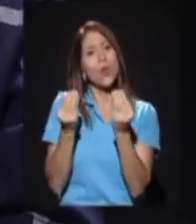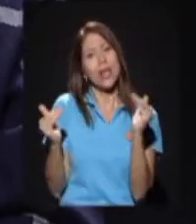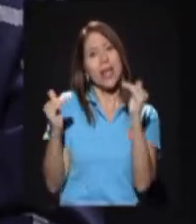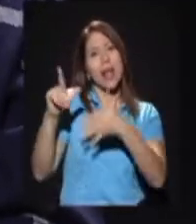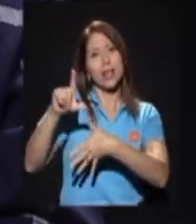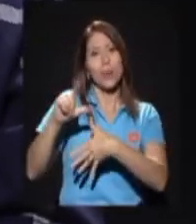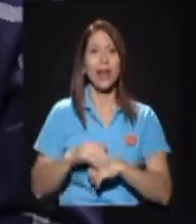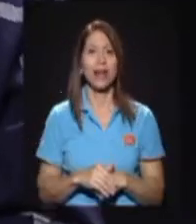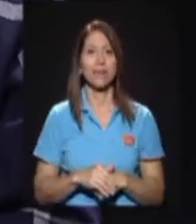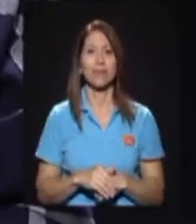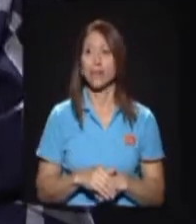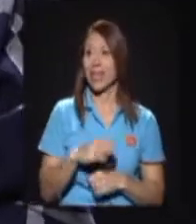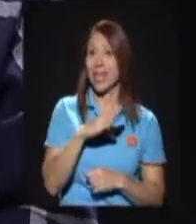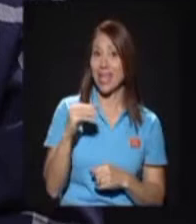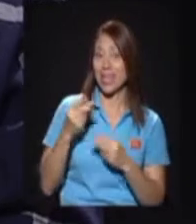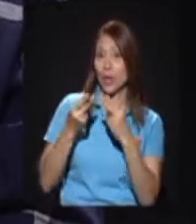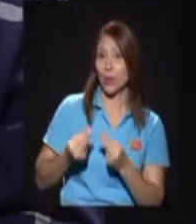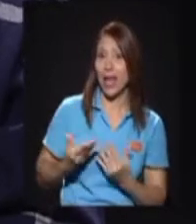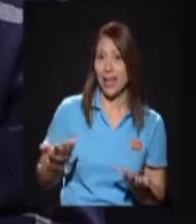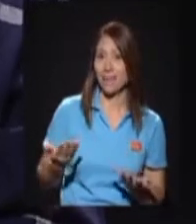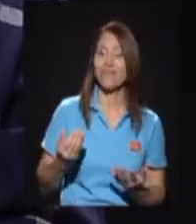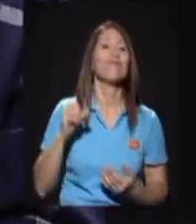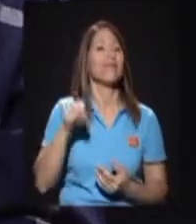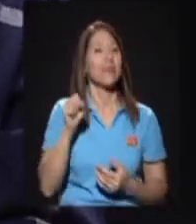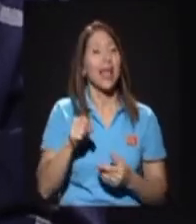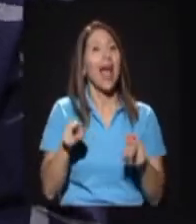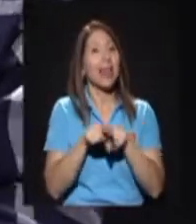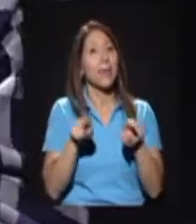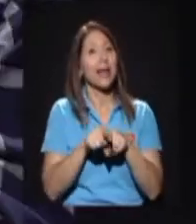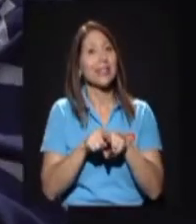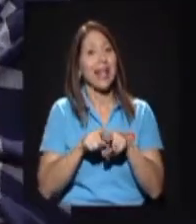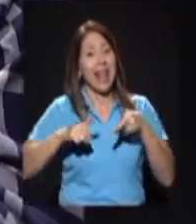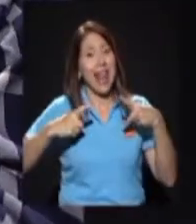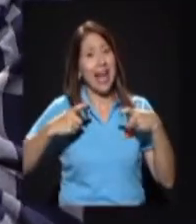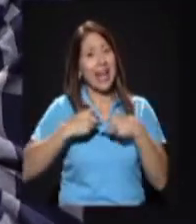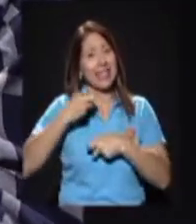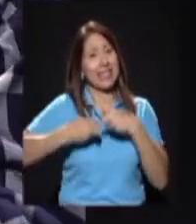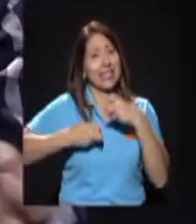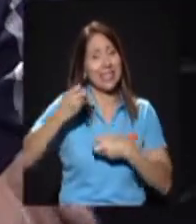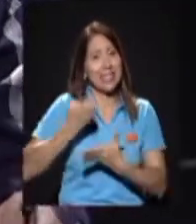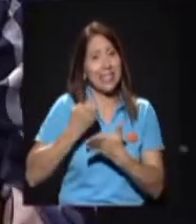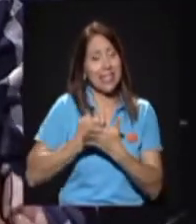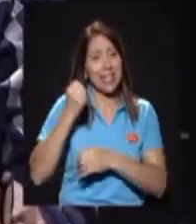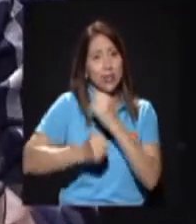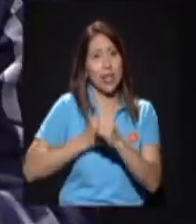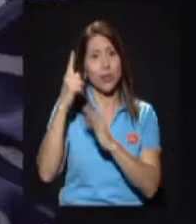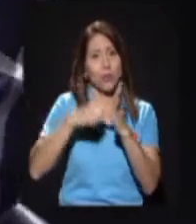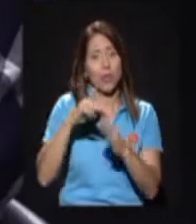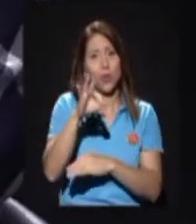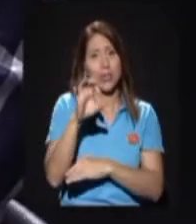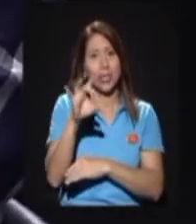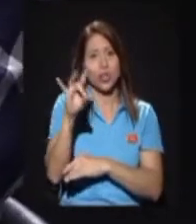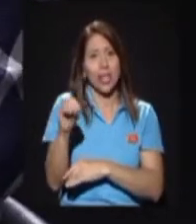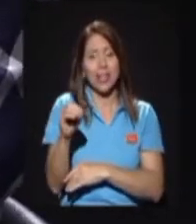Y tributario. Y tributaria además. Entonces la crisis de principios de los 80 en el fondo lo que evidencia es eso, es decir, vea, con esta estructura productiva